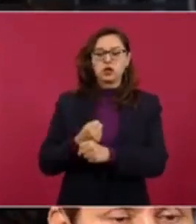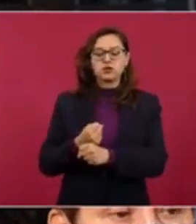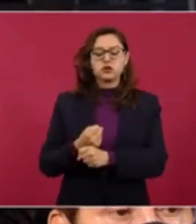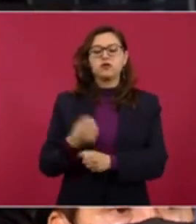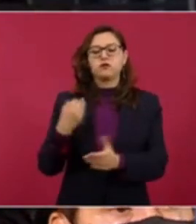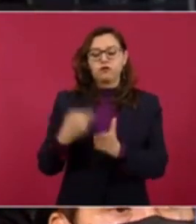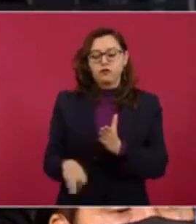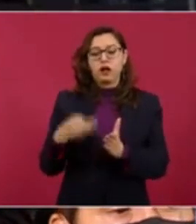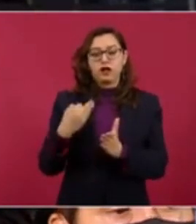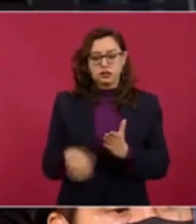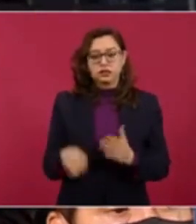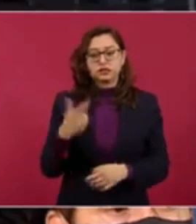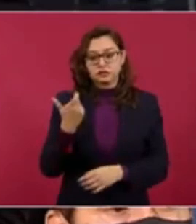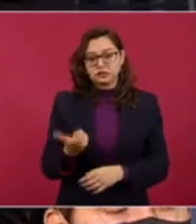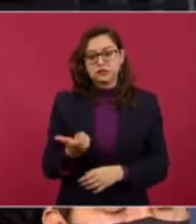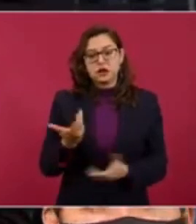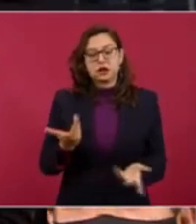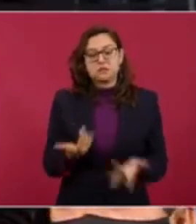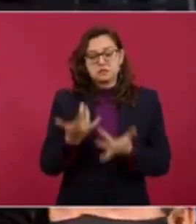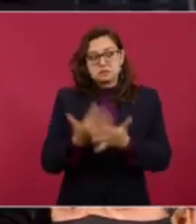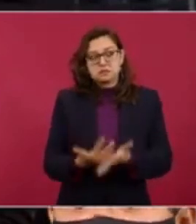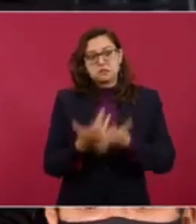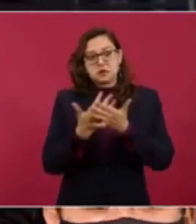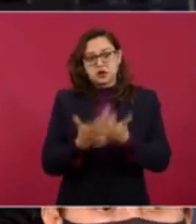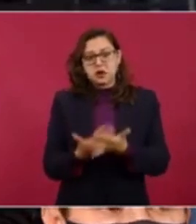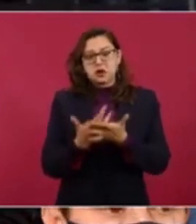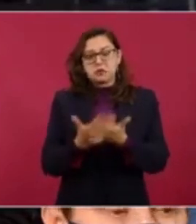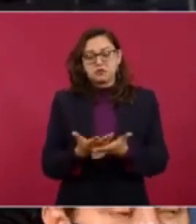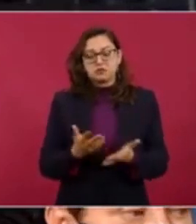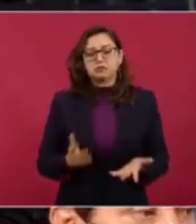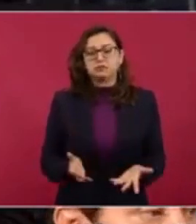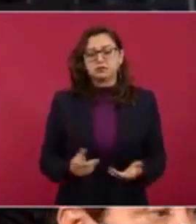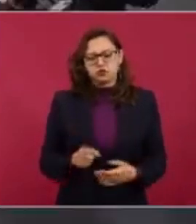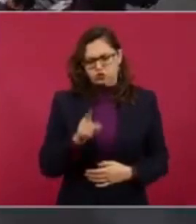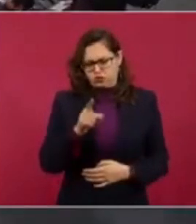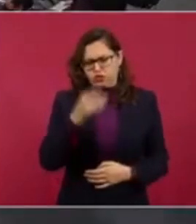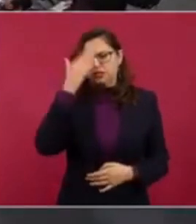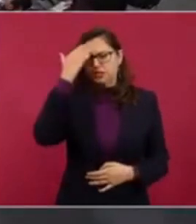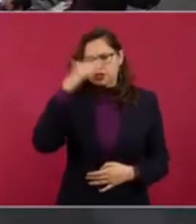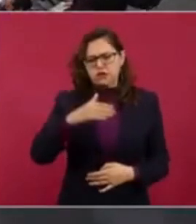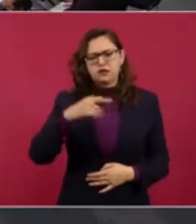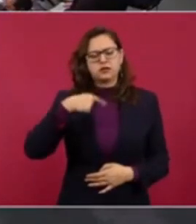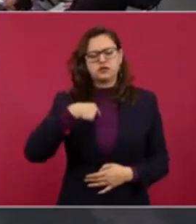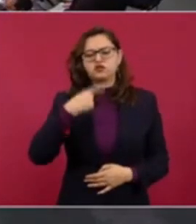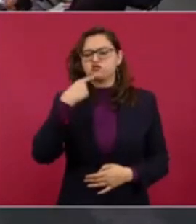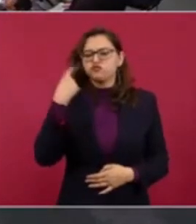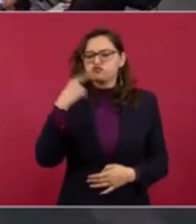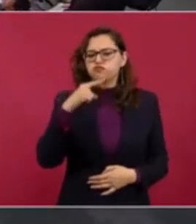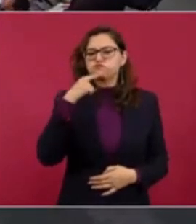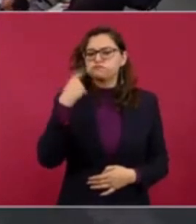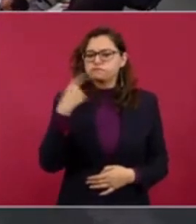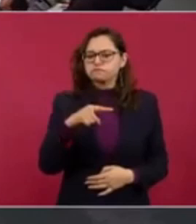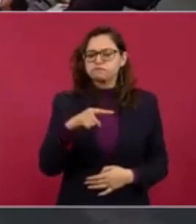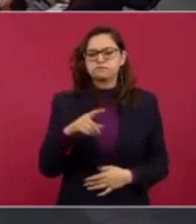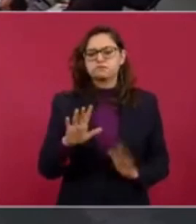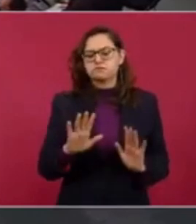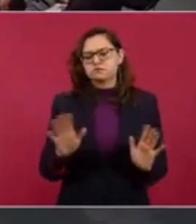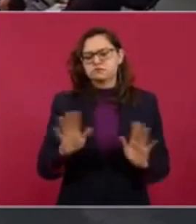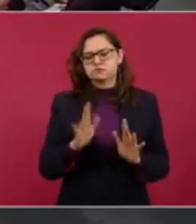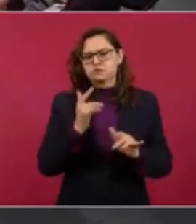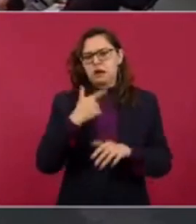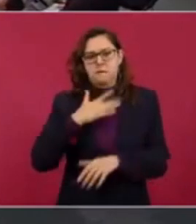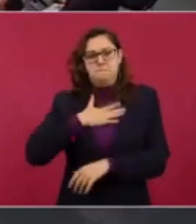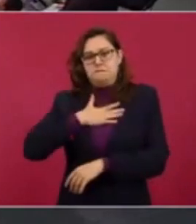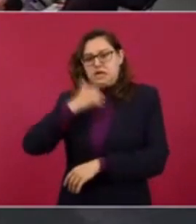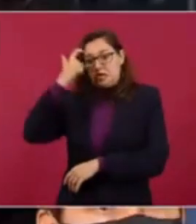para comentarle todo esto, usted sabe que siempre las denuncias que yo le hago sobre estos temas no es información